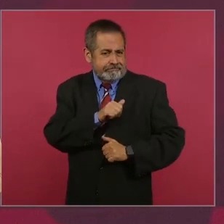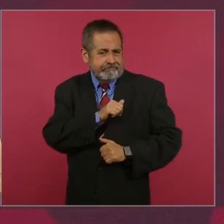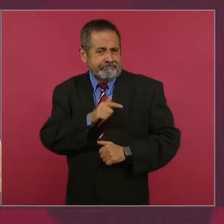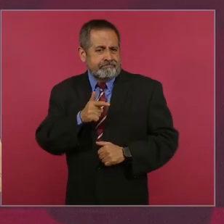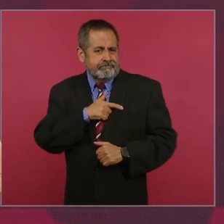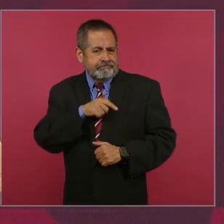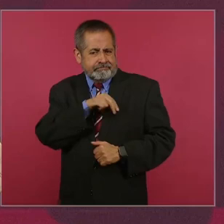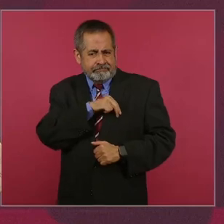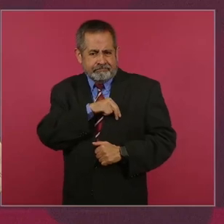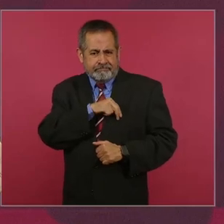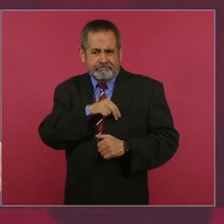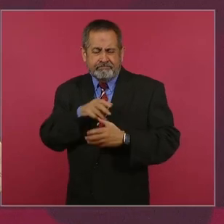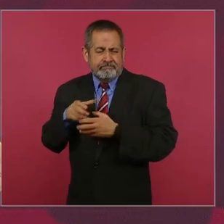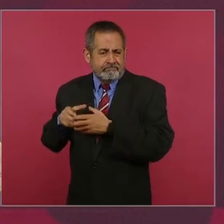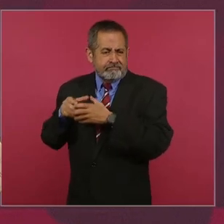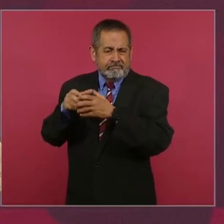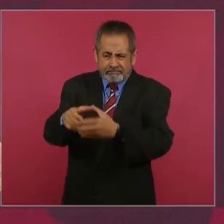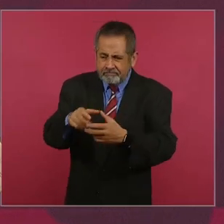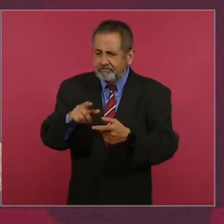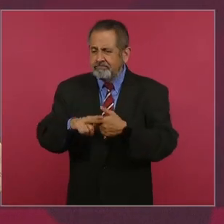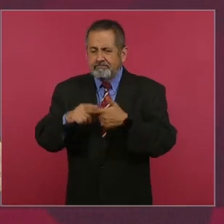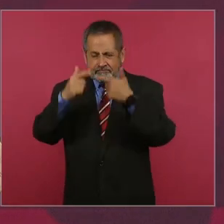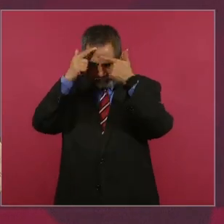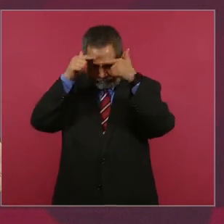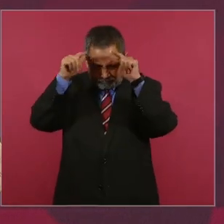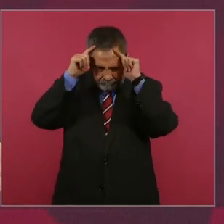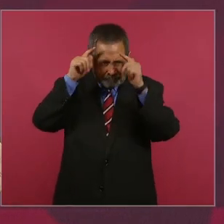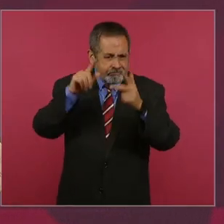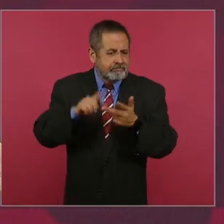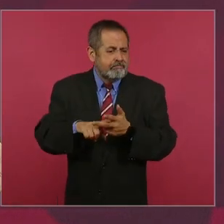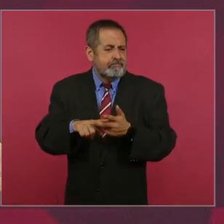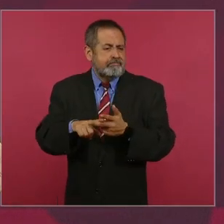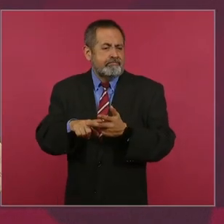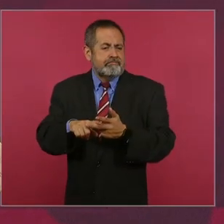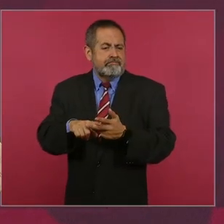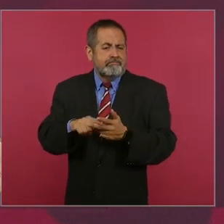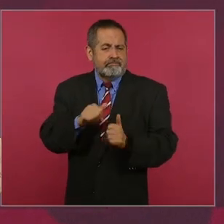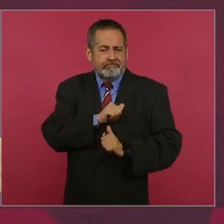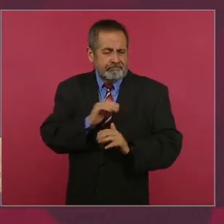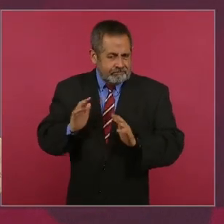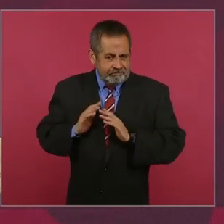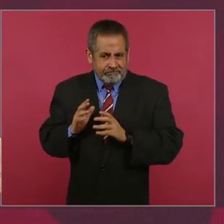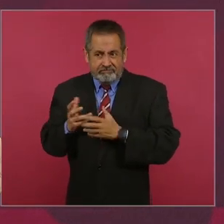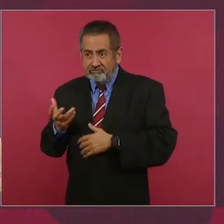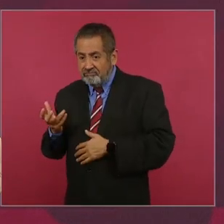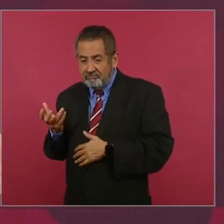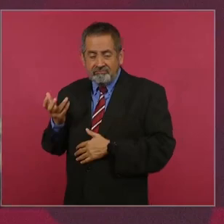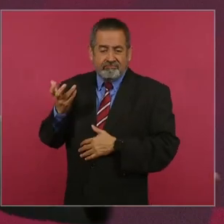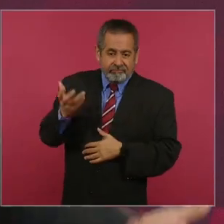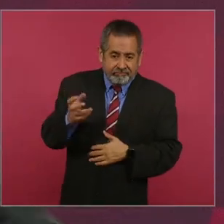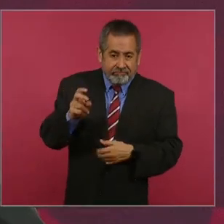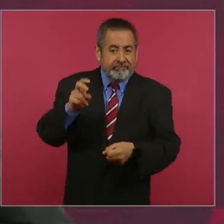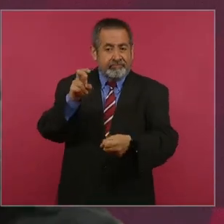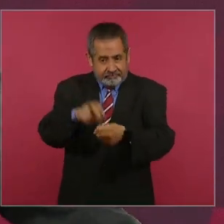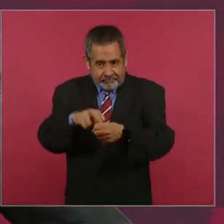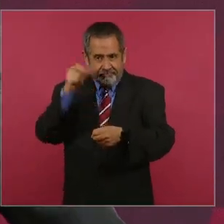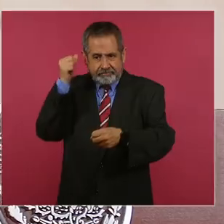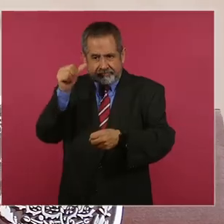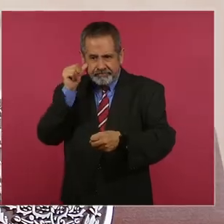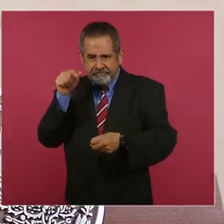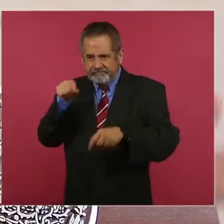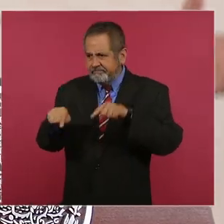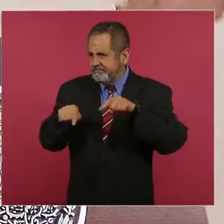de Marina defensa guardia nacional en Acapulco pero gracias a eso